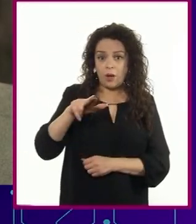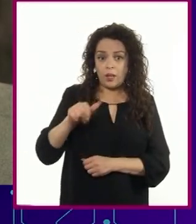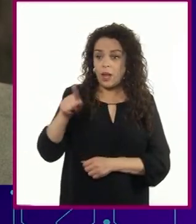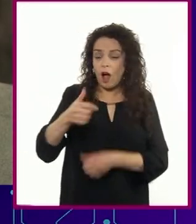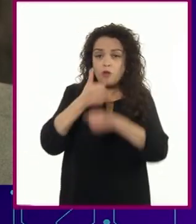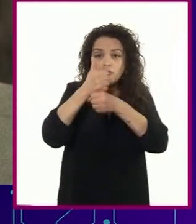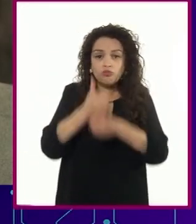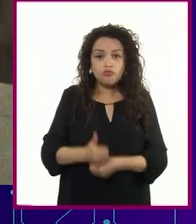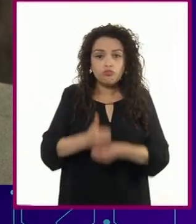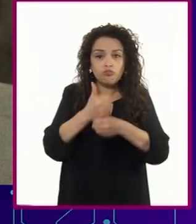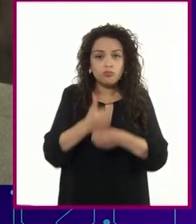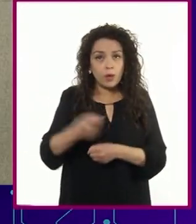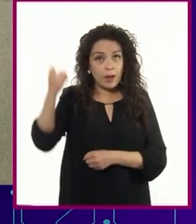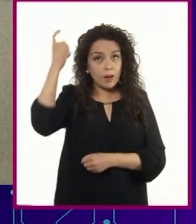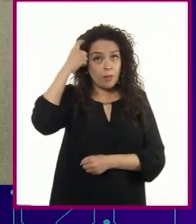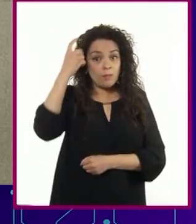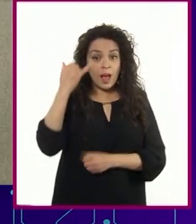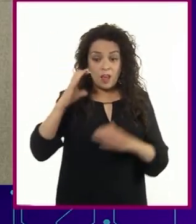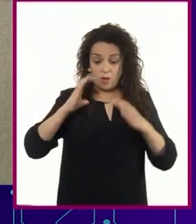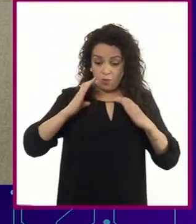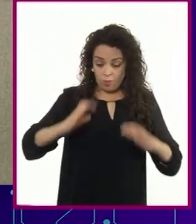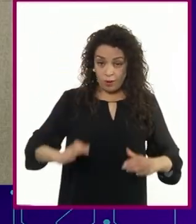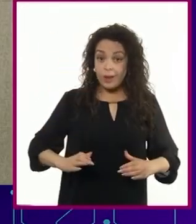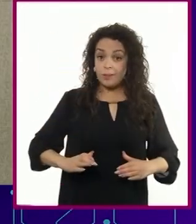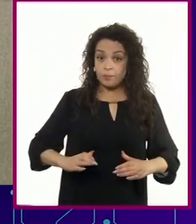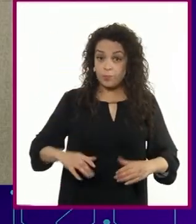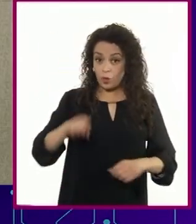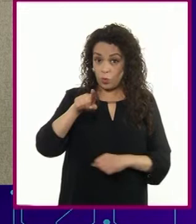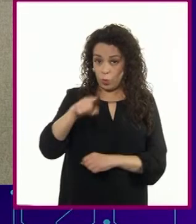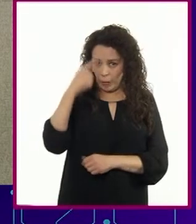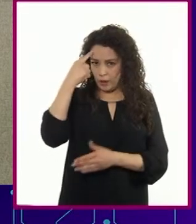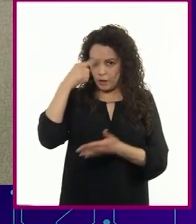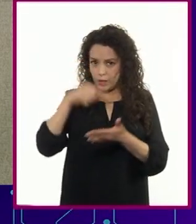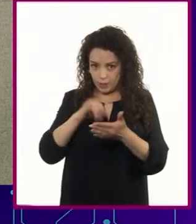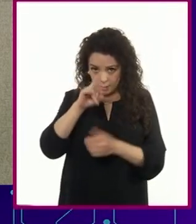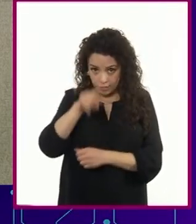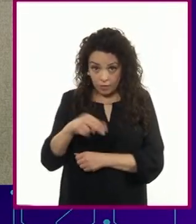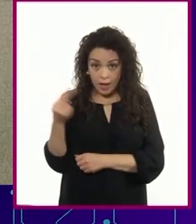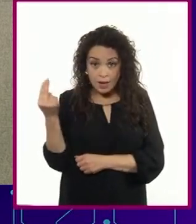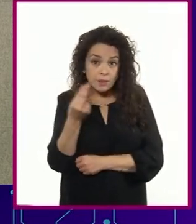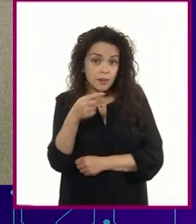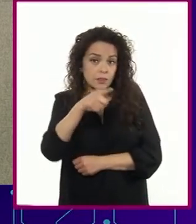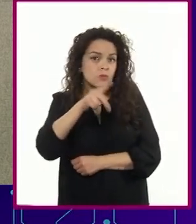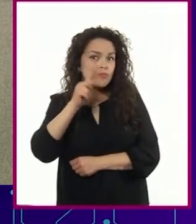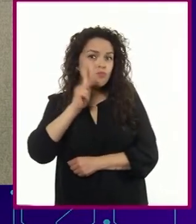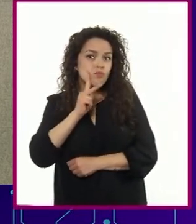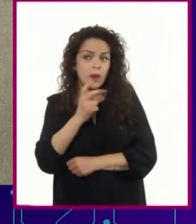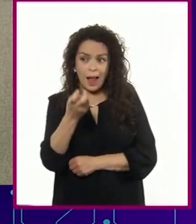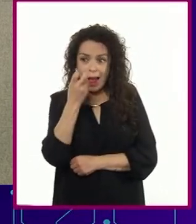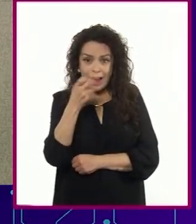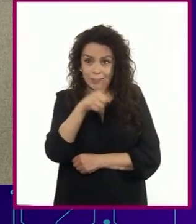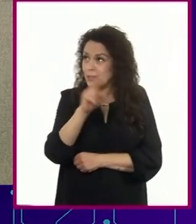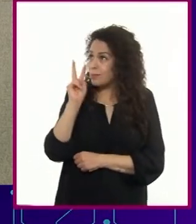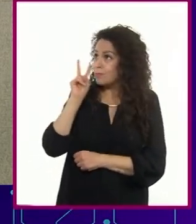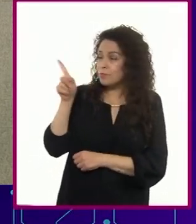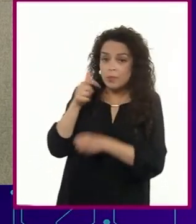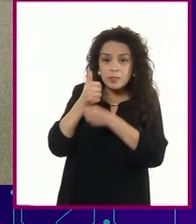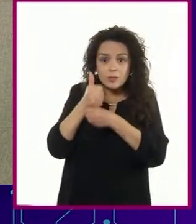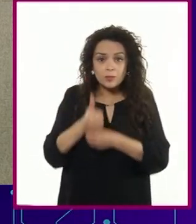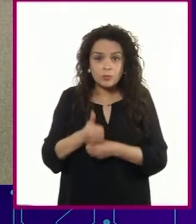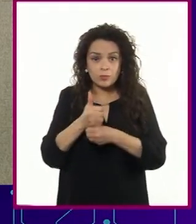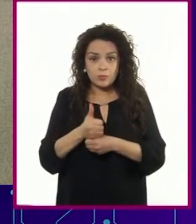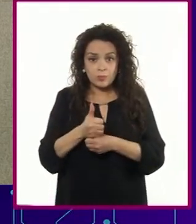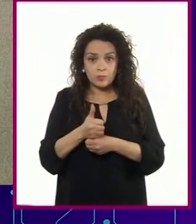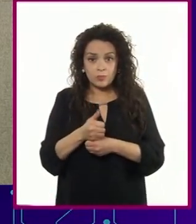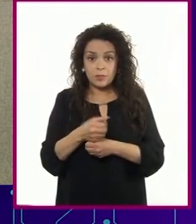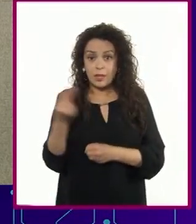su cuerpo y mente. ¿Tú crees que es realmente necesario experimentar todo lo que has visto para saber que